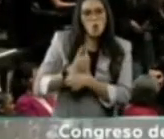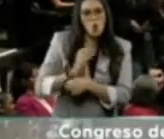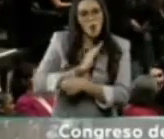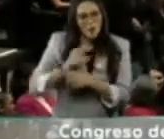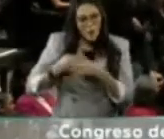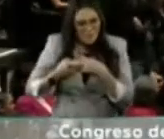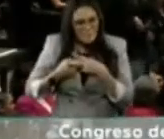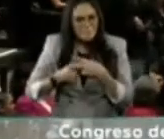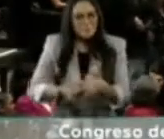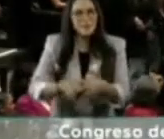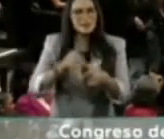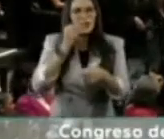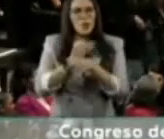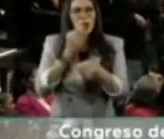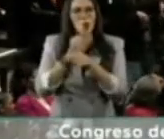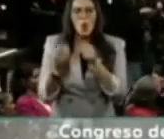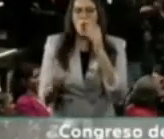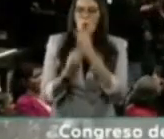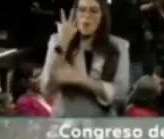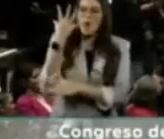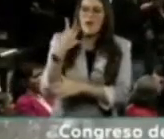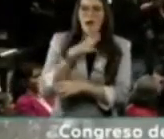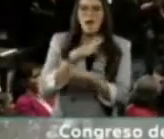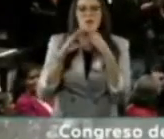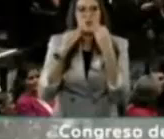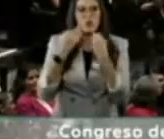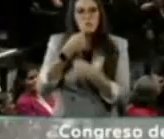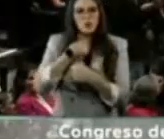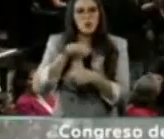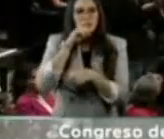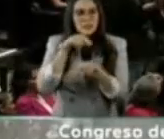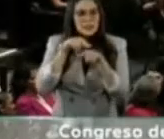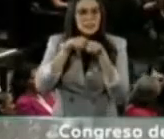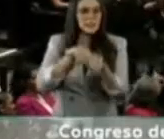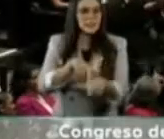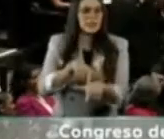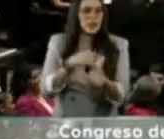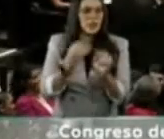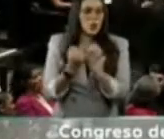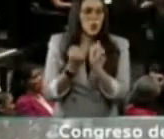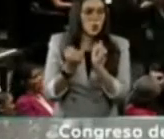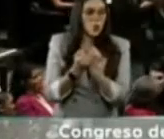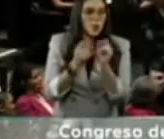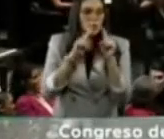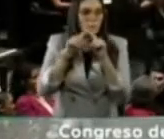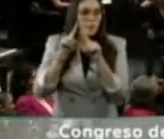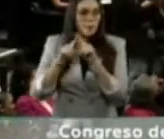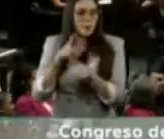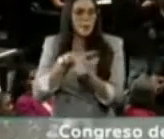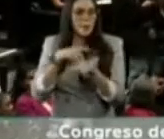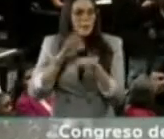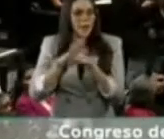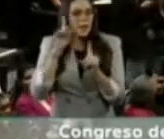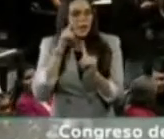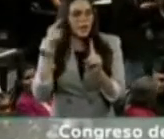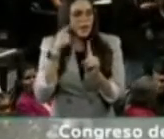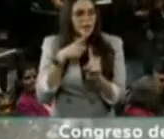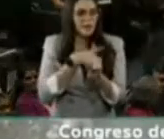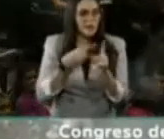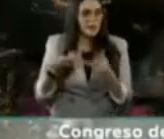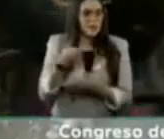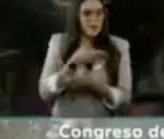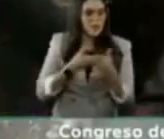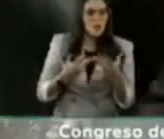Emilio Azcárraga Gallán, platicaba ayer con una reportera vieja y me decía, oye, pero ¿por qué Azcárraga